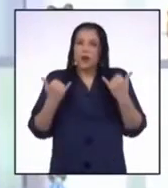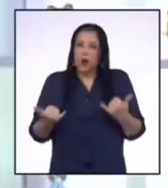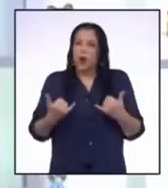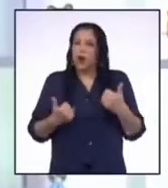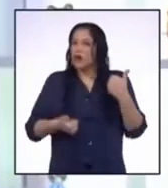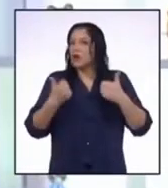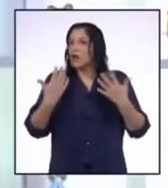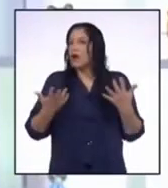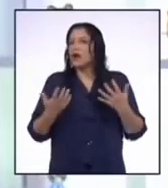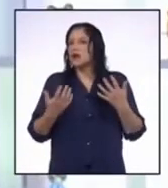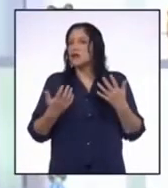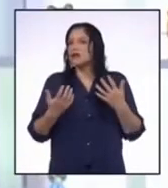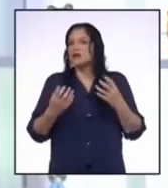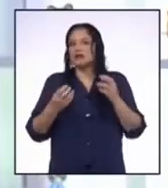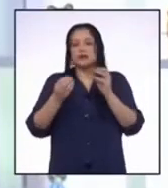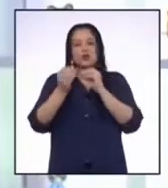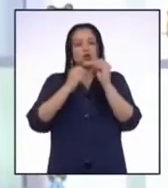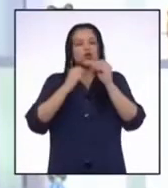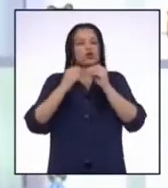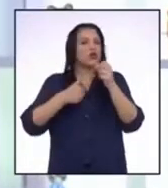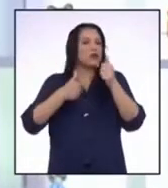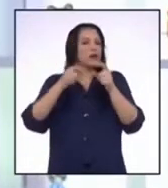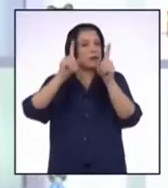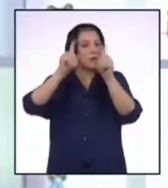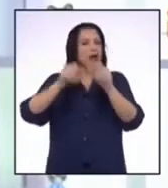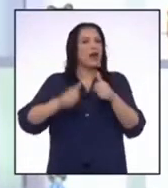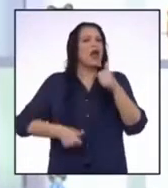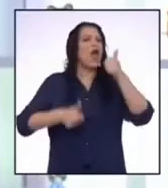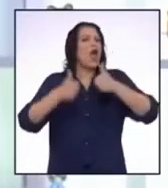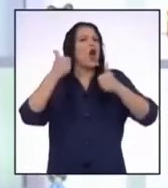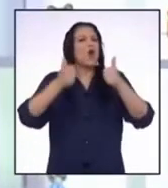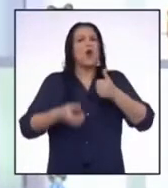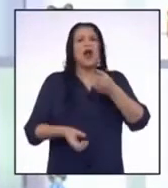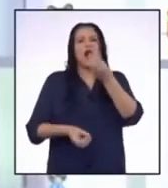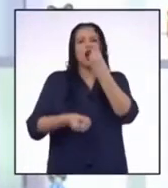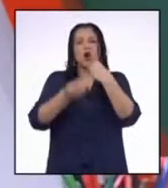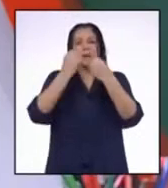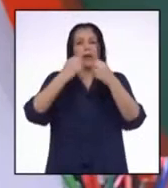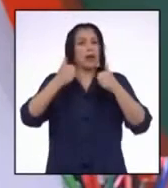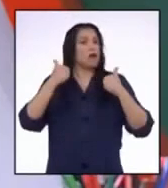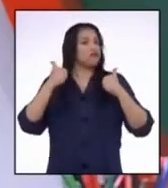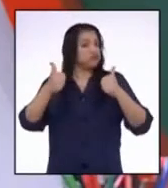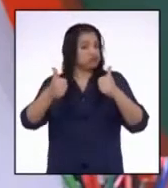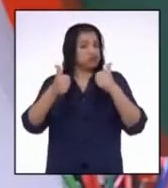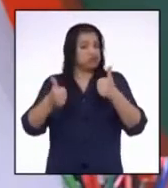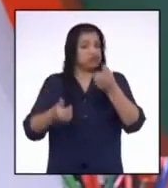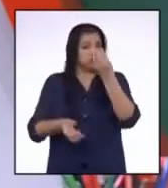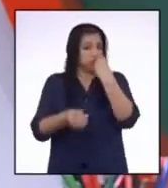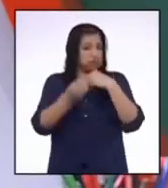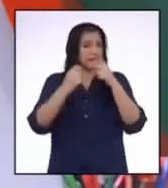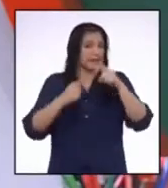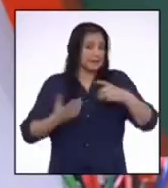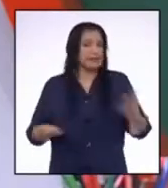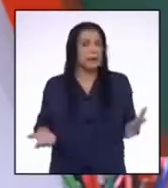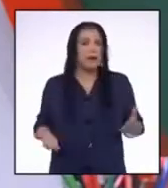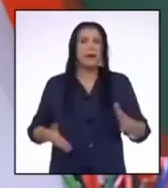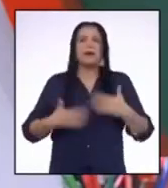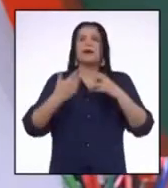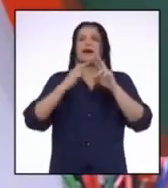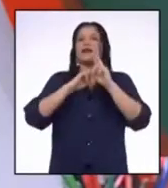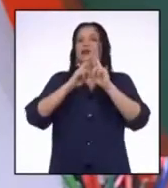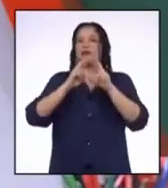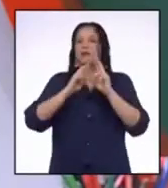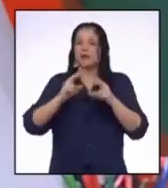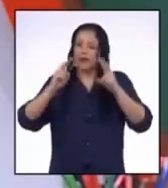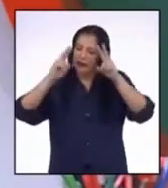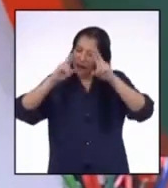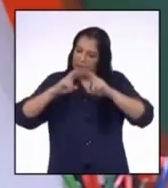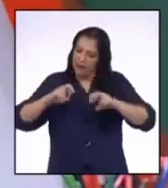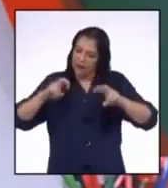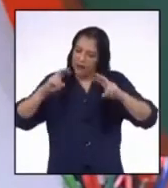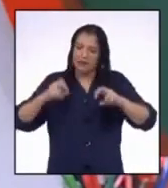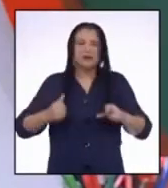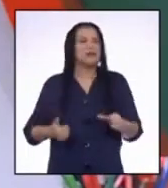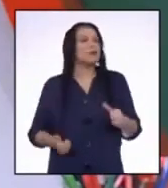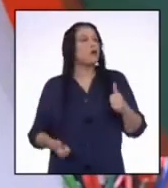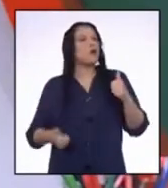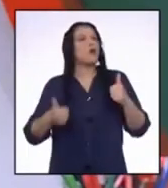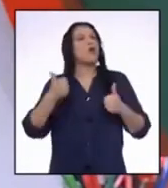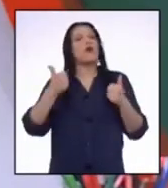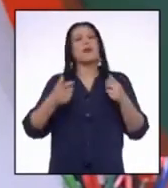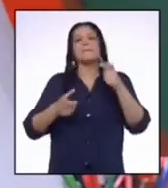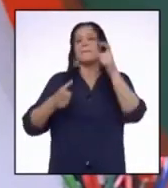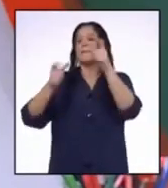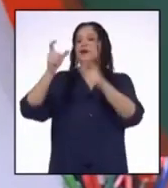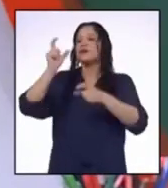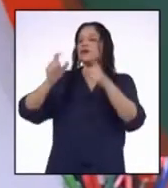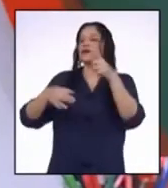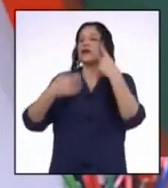corresponde resolver el reto. ¿Qué dieta nutritiva debemos consumir? Y para darle respuesta, analizaremos las condiciones de